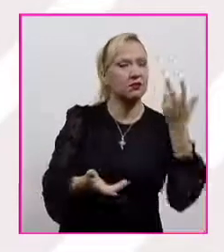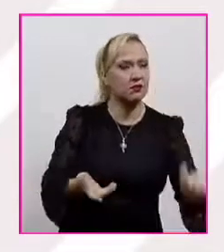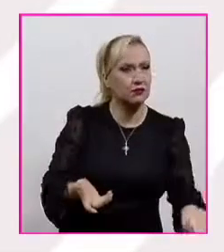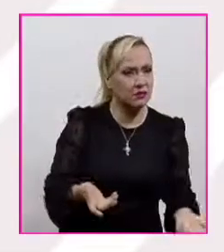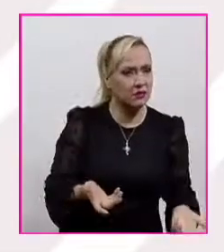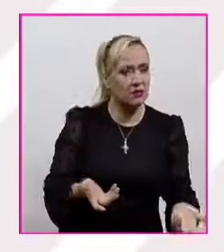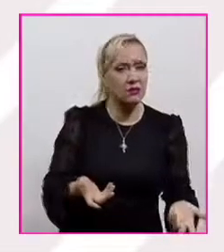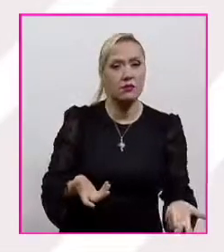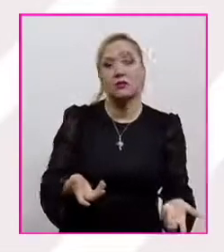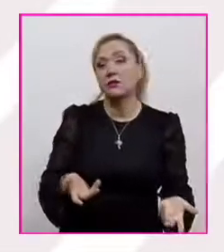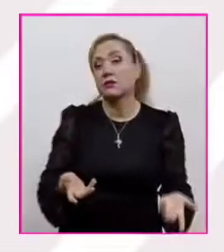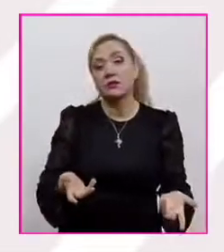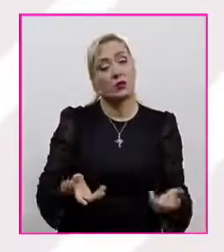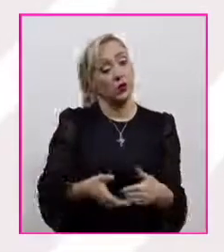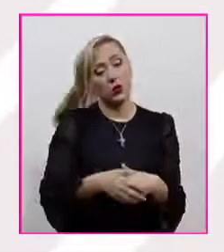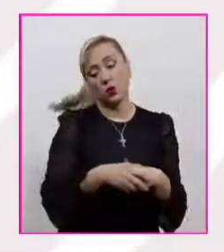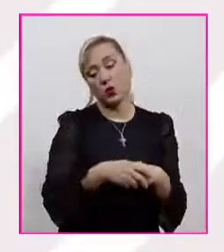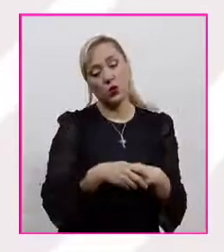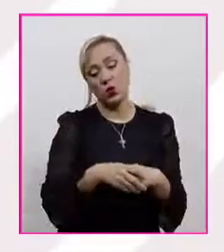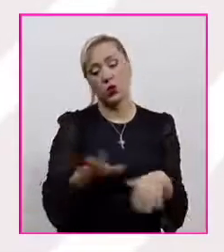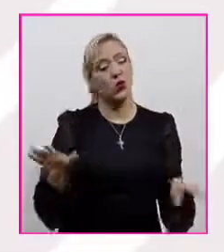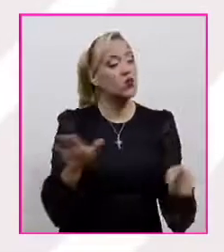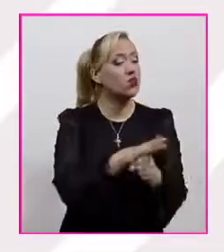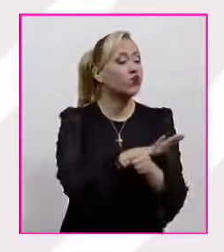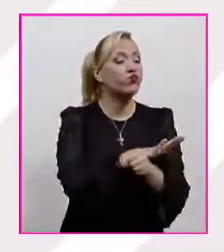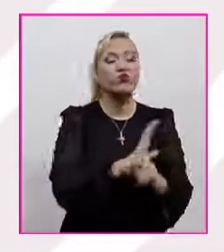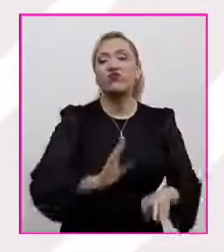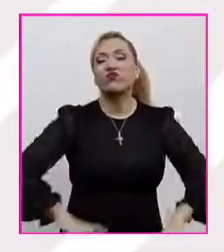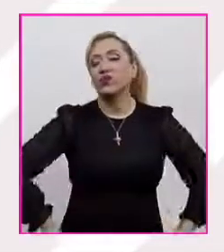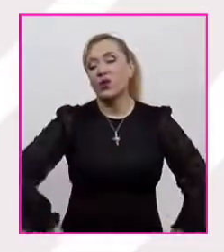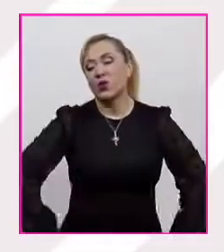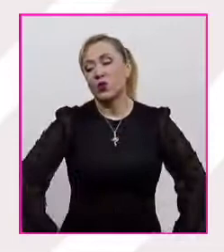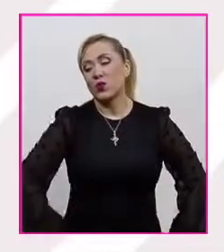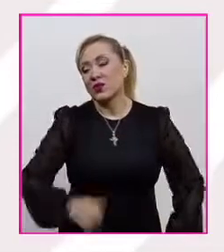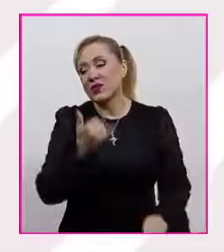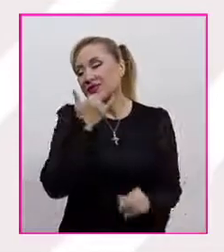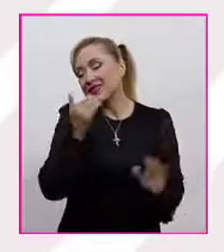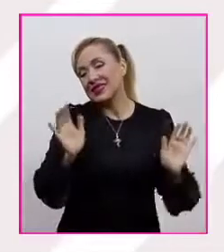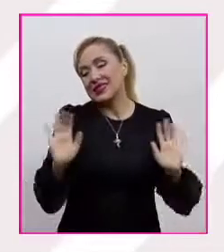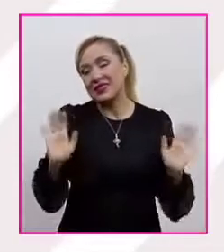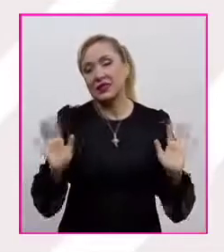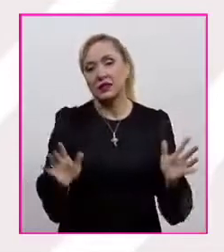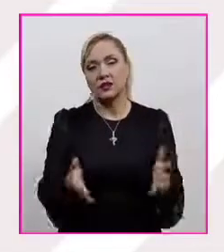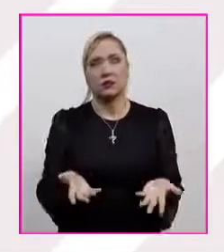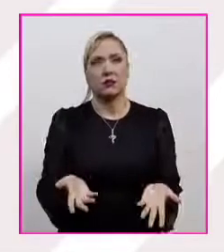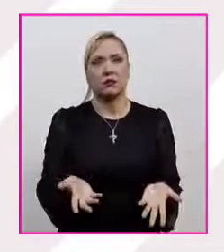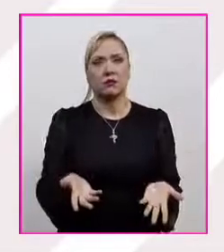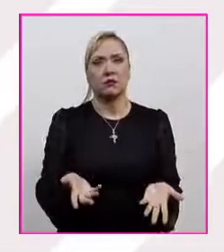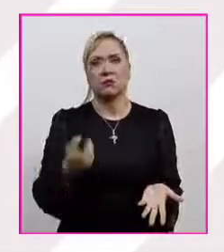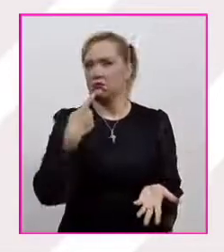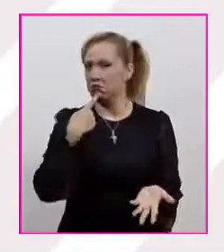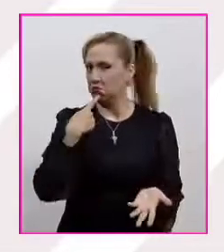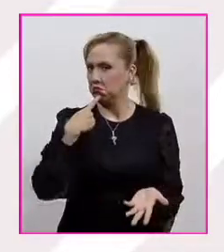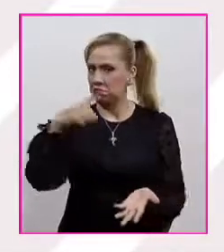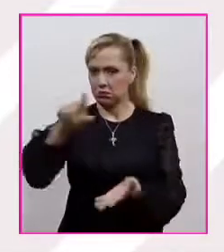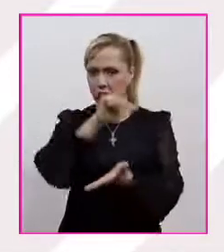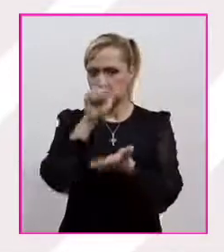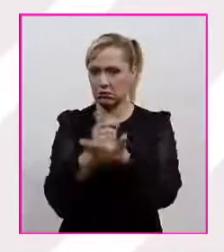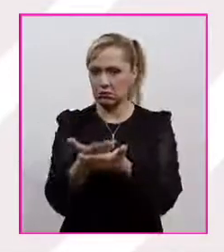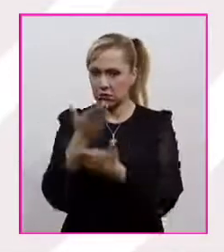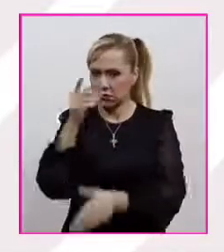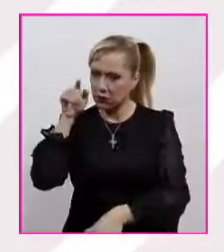ellos simplemente dijeron que no había ningún espacio. Obviamente, bueno, presentamos una queja ante ustedes, ante